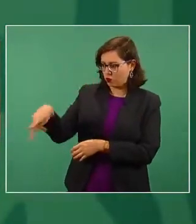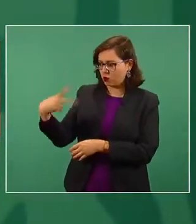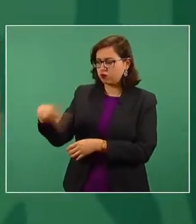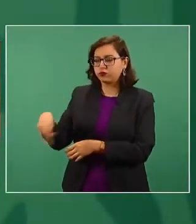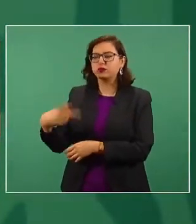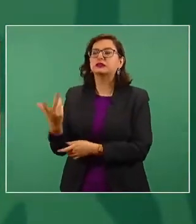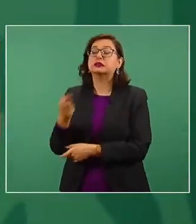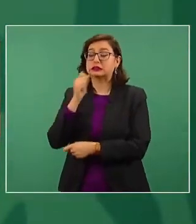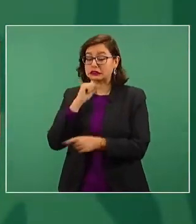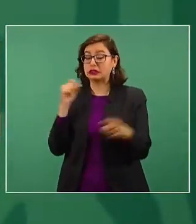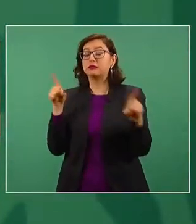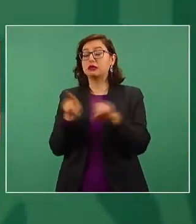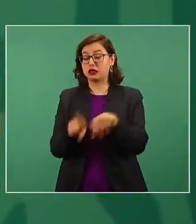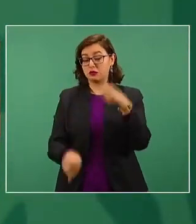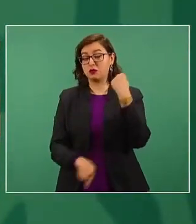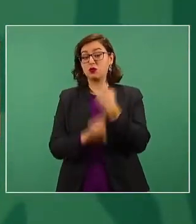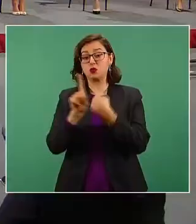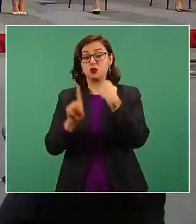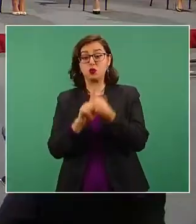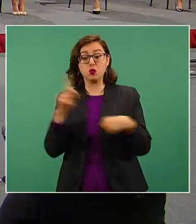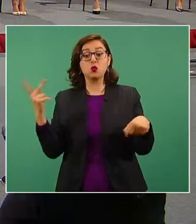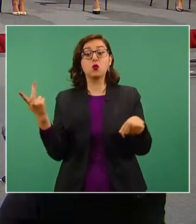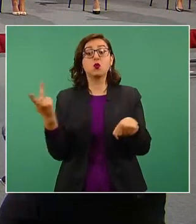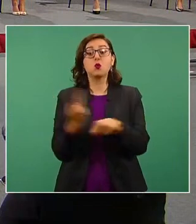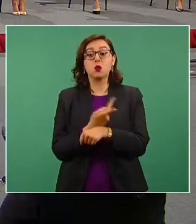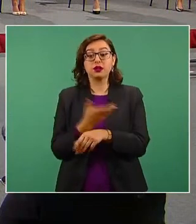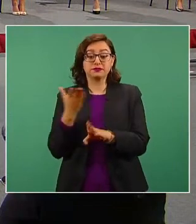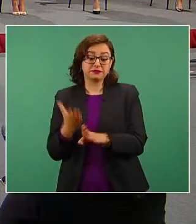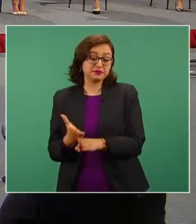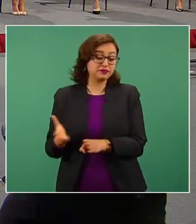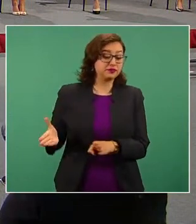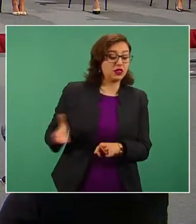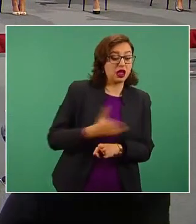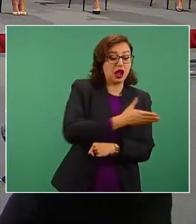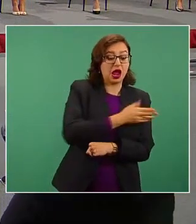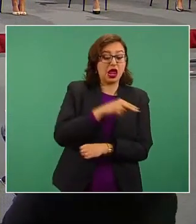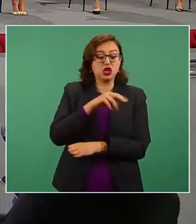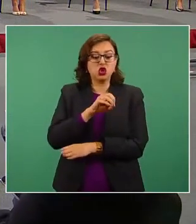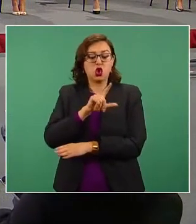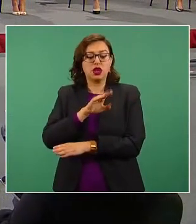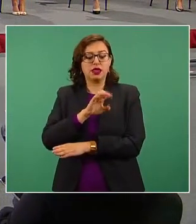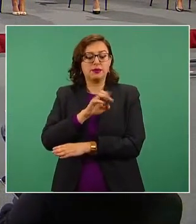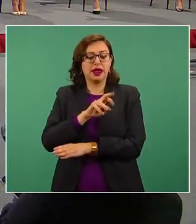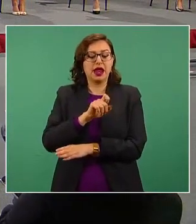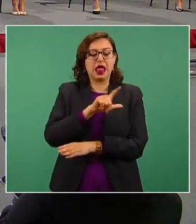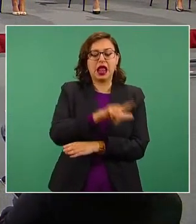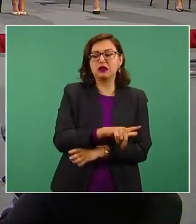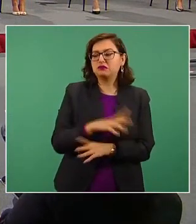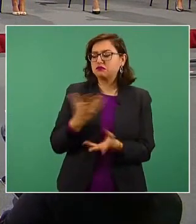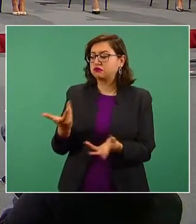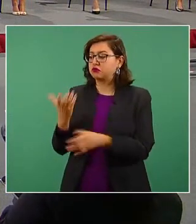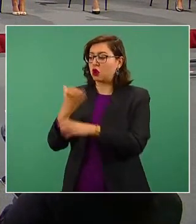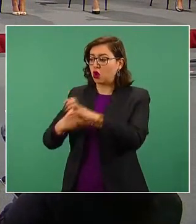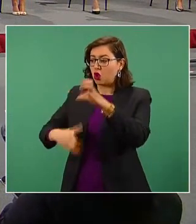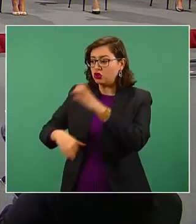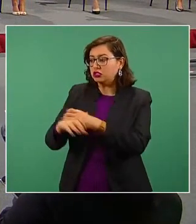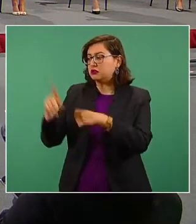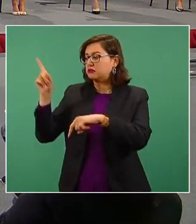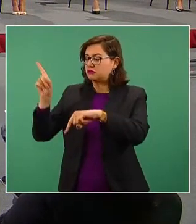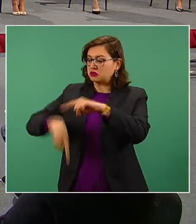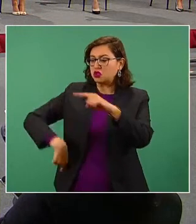hemos heredado del neoliberalismo que ha llevado a las mujeres a ser las más pobres entre los